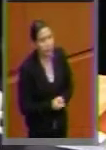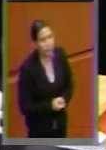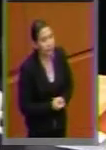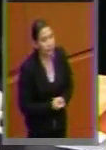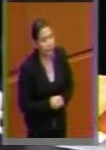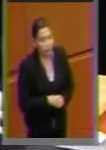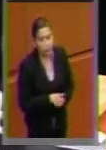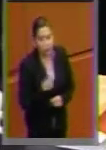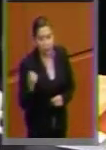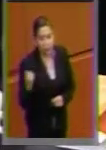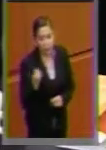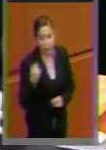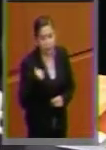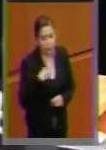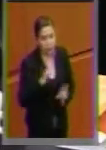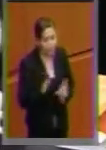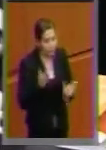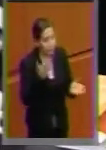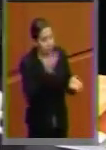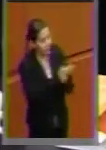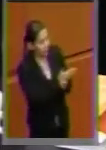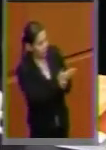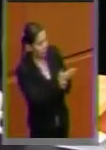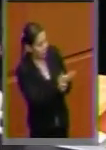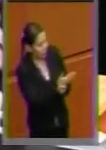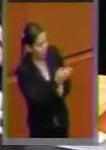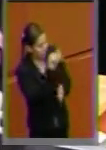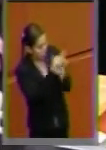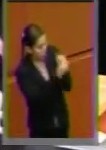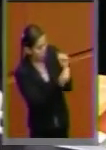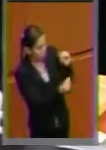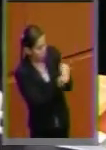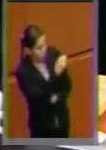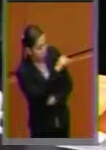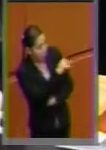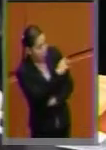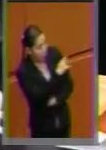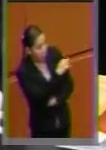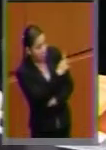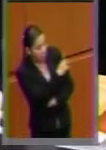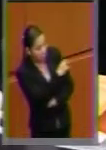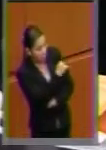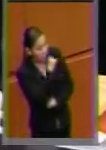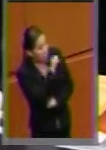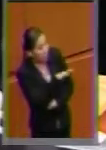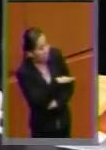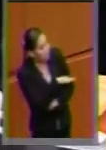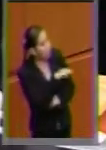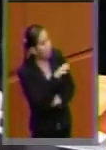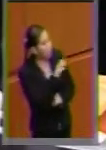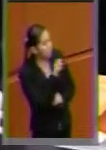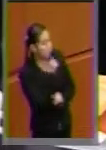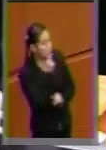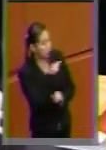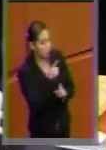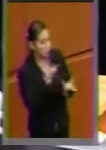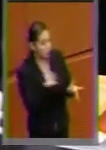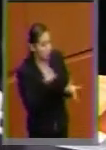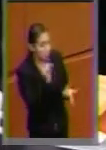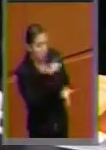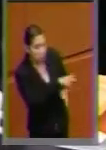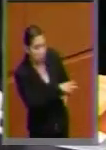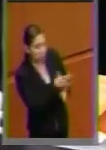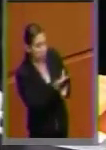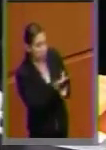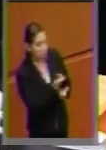porque la sombra llega con los magistrados bueno los magistrados también fueron propuestos por alguna